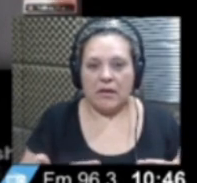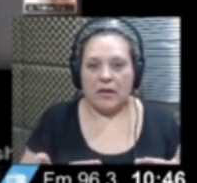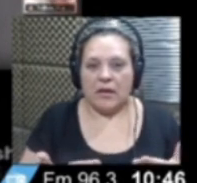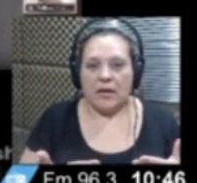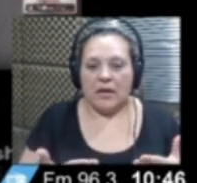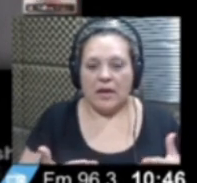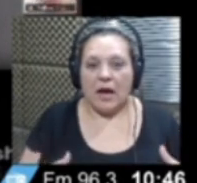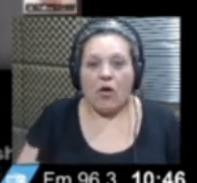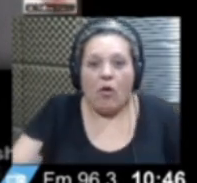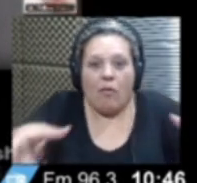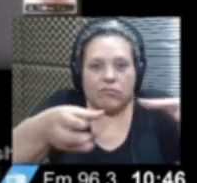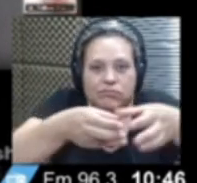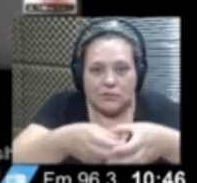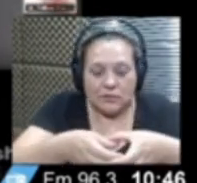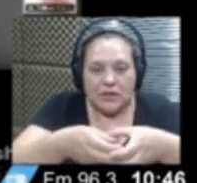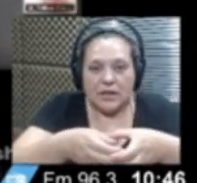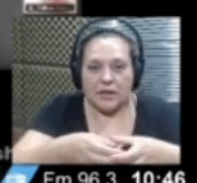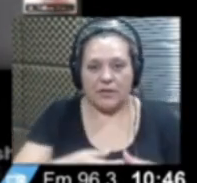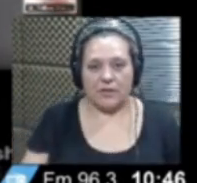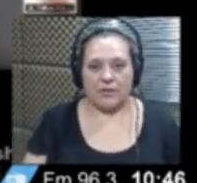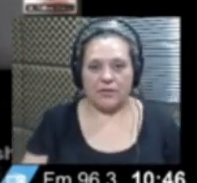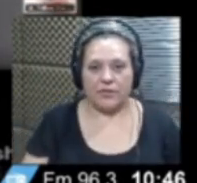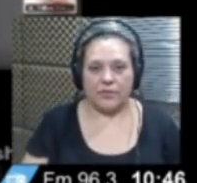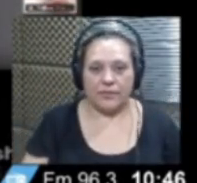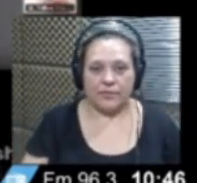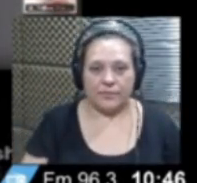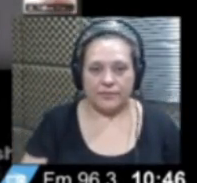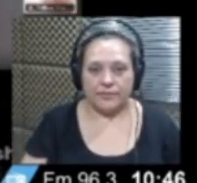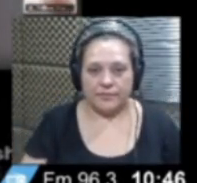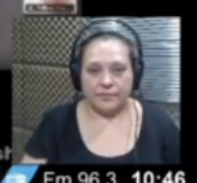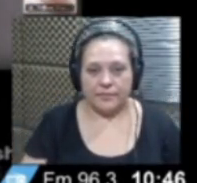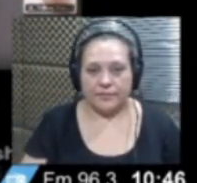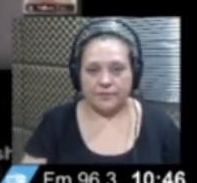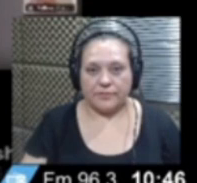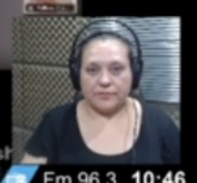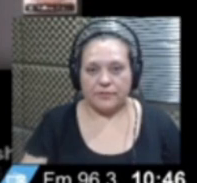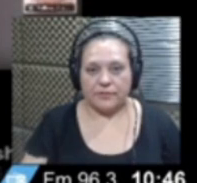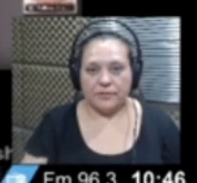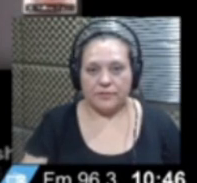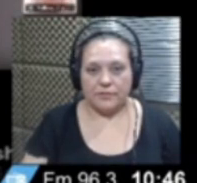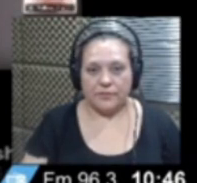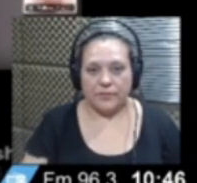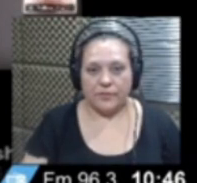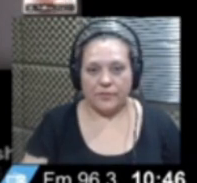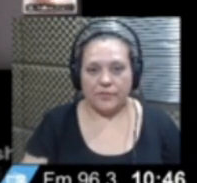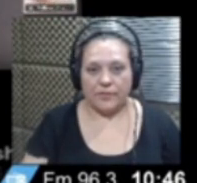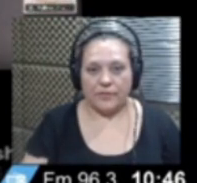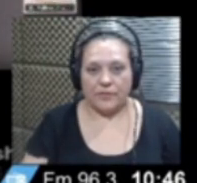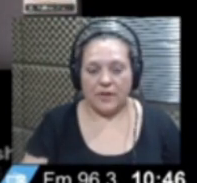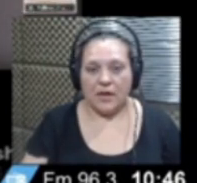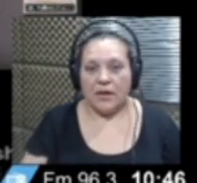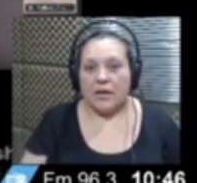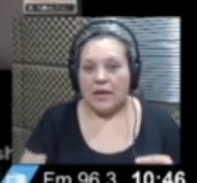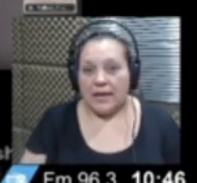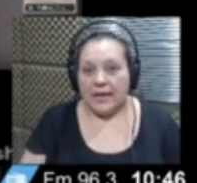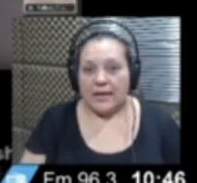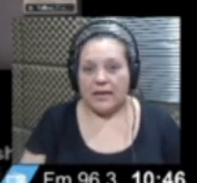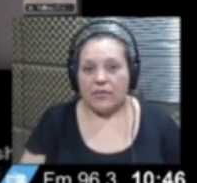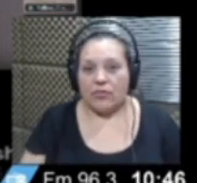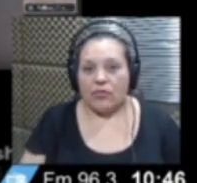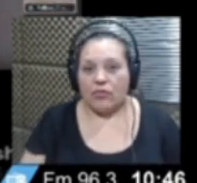partidario, al igual que son otros movimientos del país de afrodescendientes. Es un movimiento social, nosotros, podríamos